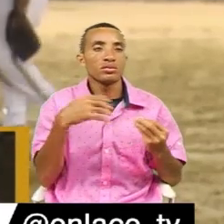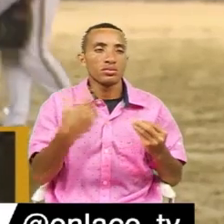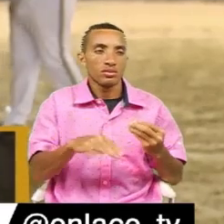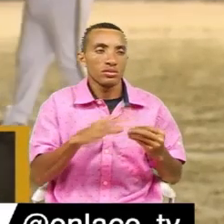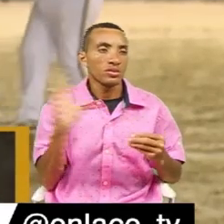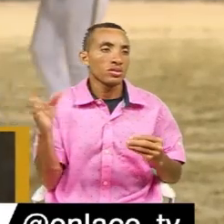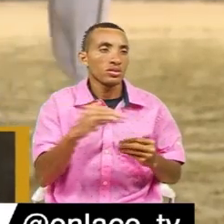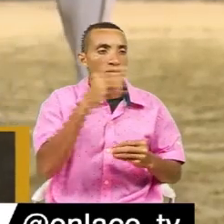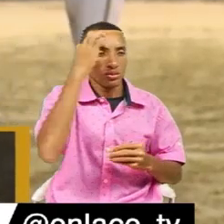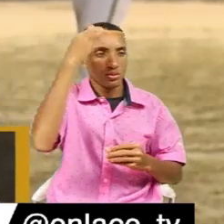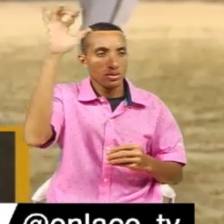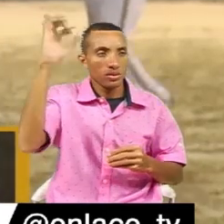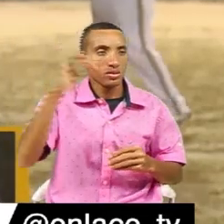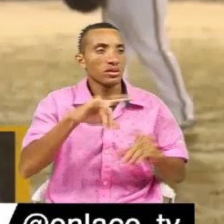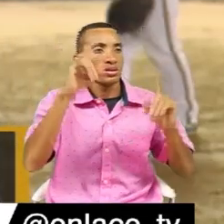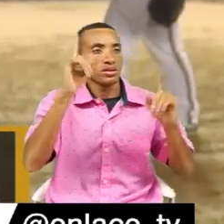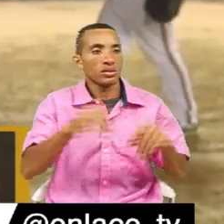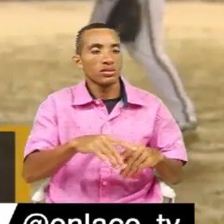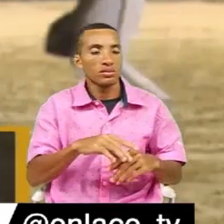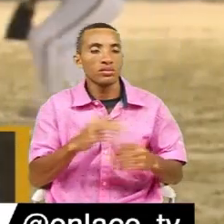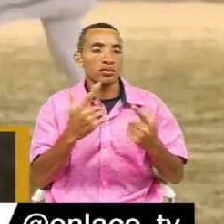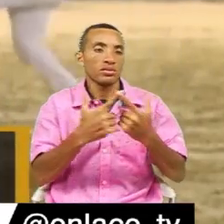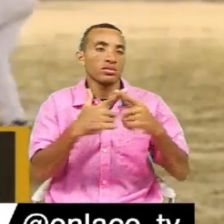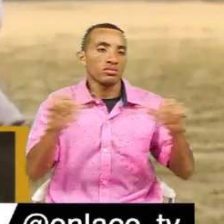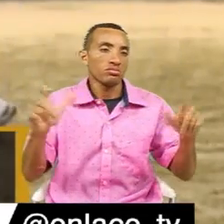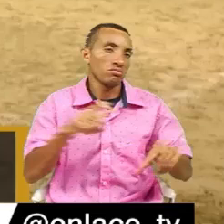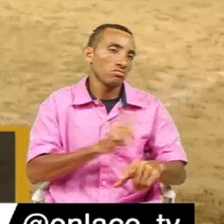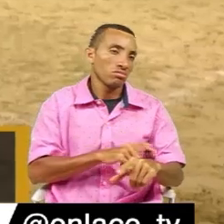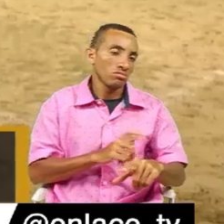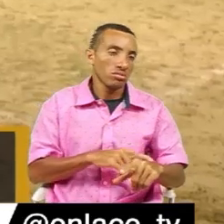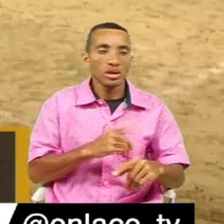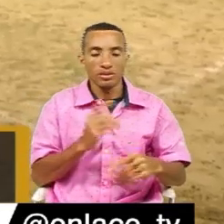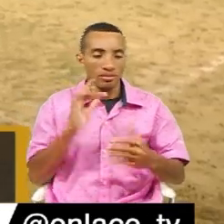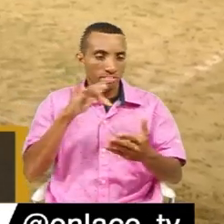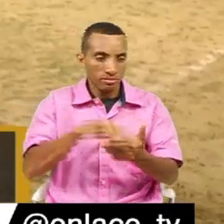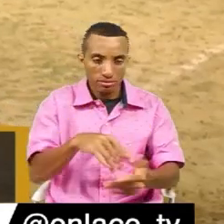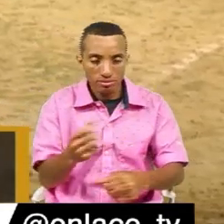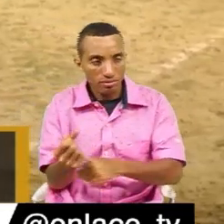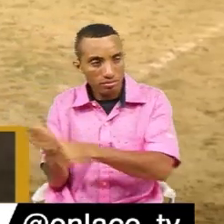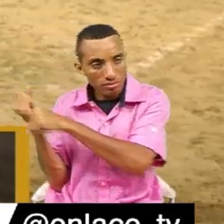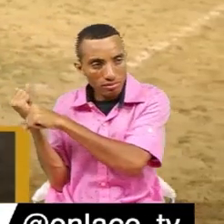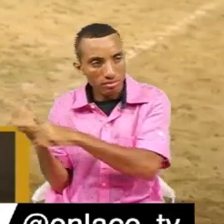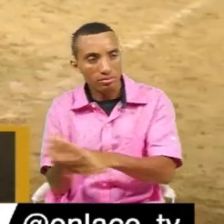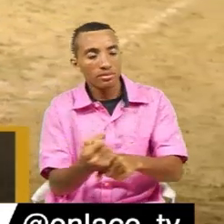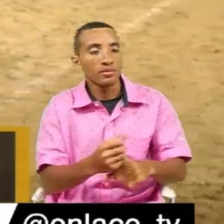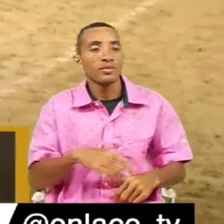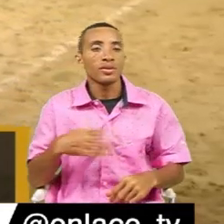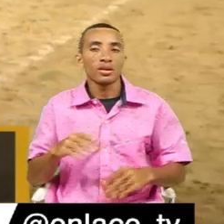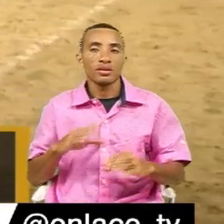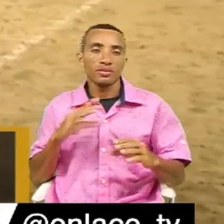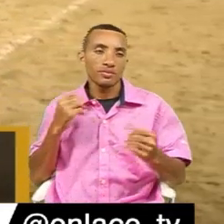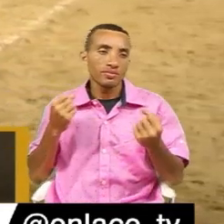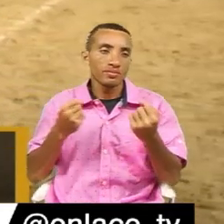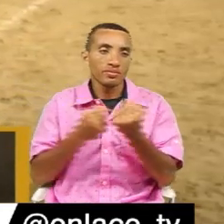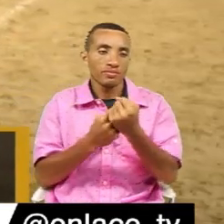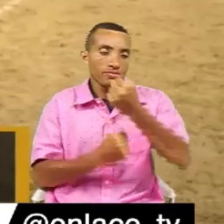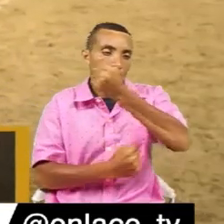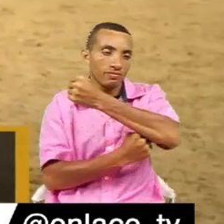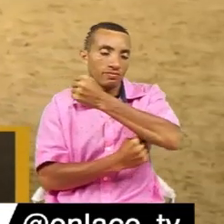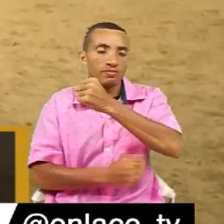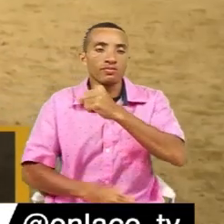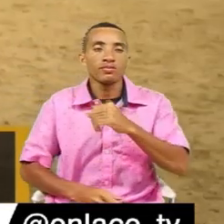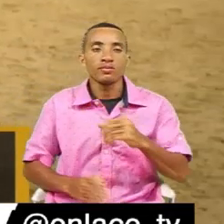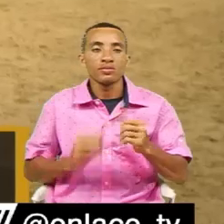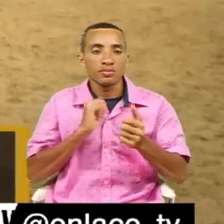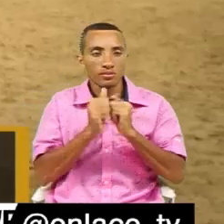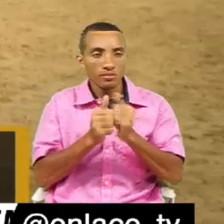de profesionales que dedica su tiempo libre a la práctica de esta disciplina. El puerto petrolero trabaja en el fortalecimiento de esta disciplina deportiva